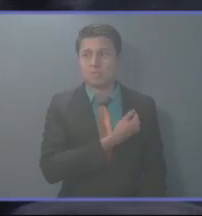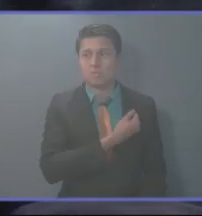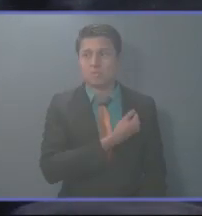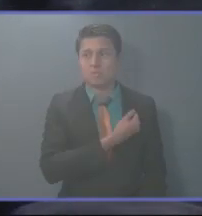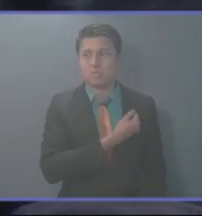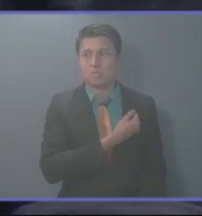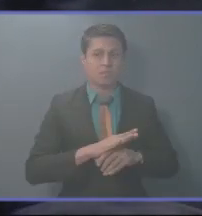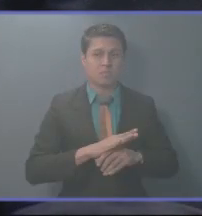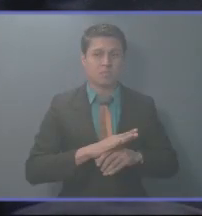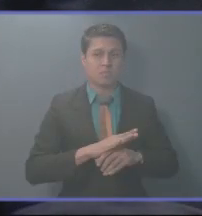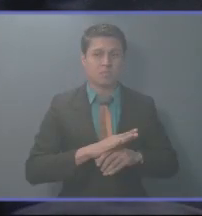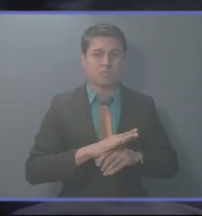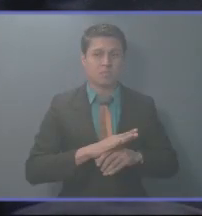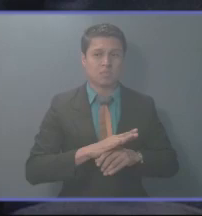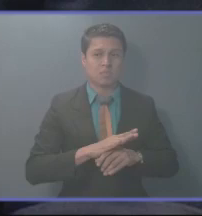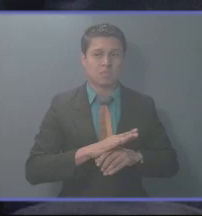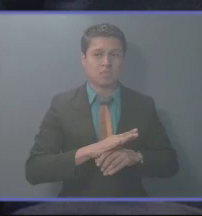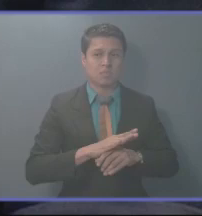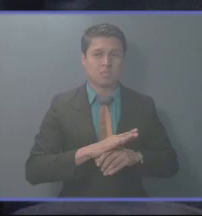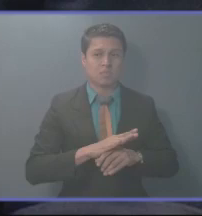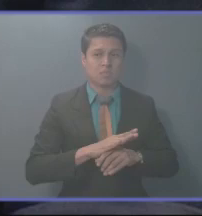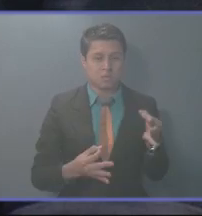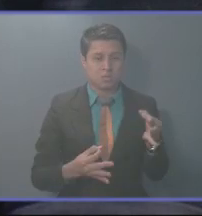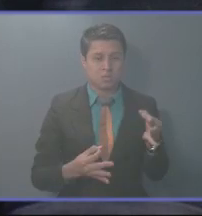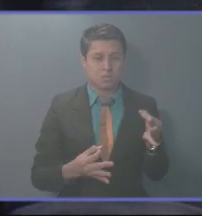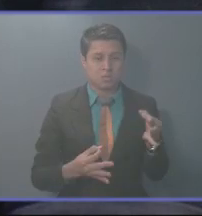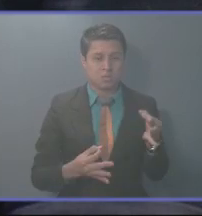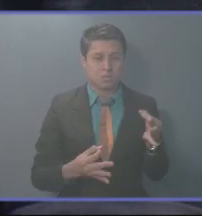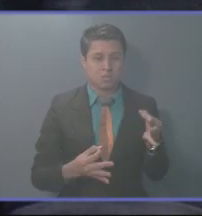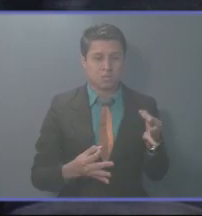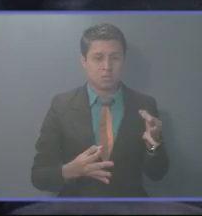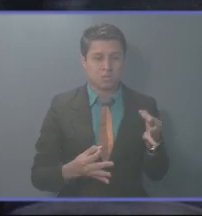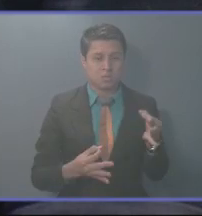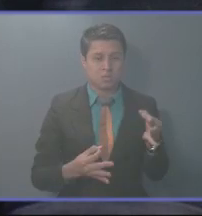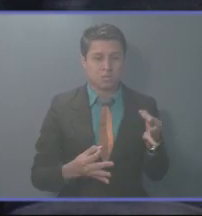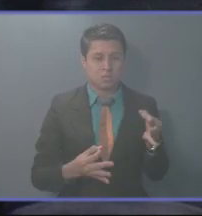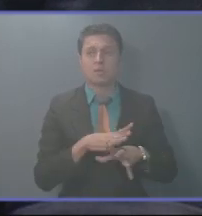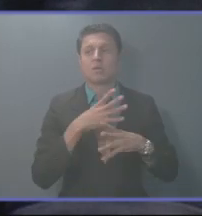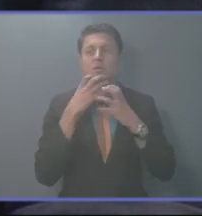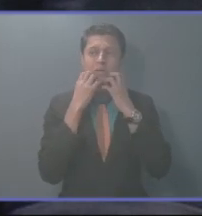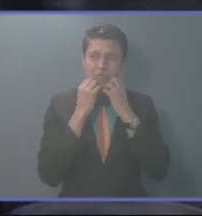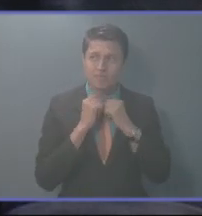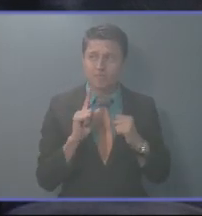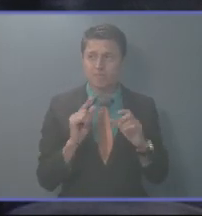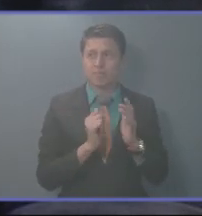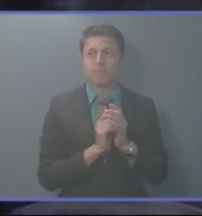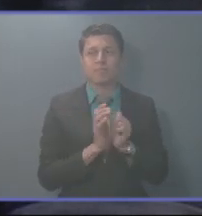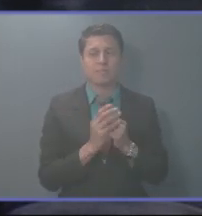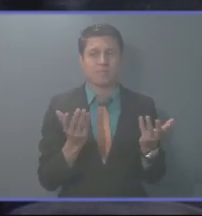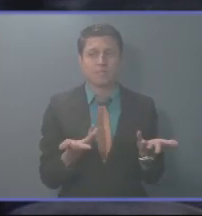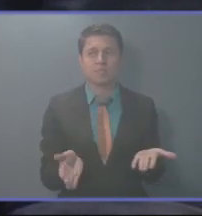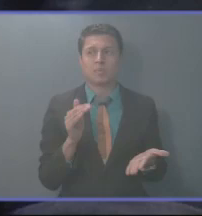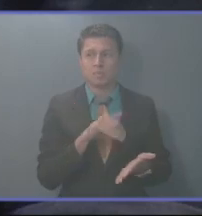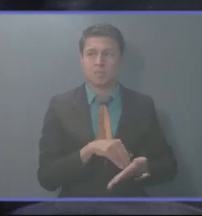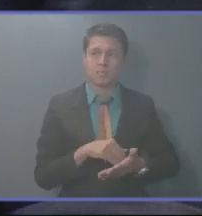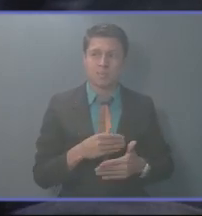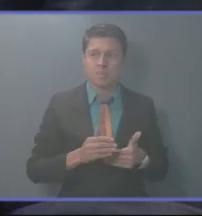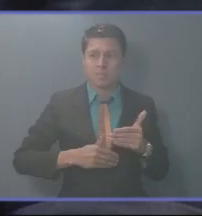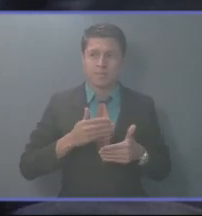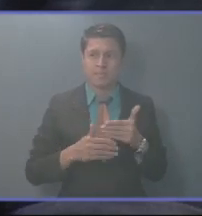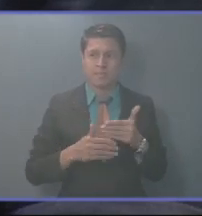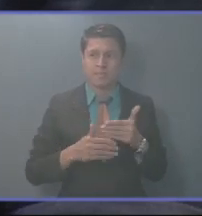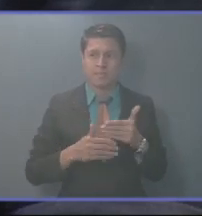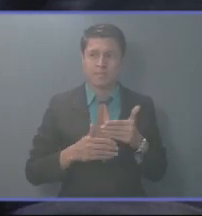de su derecho a la verdad, la justicia, la reparación integral y las garantías de no repetición bajo condición de pluralismo y